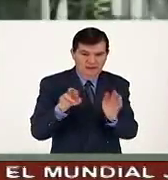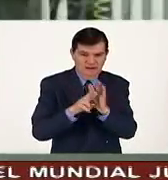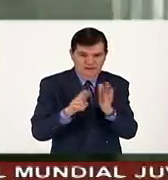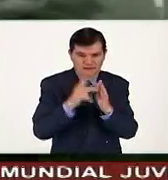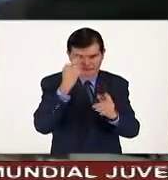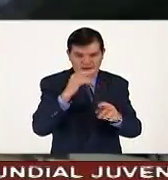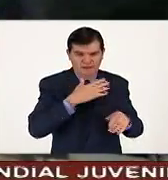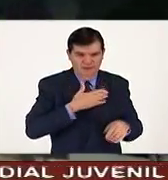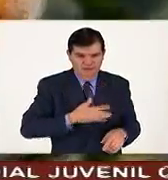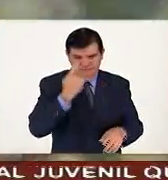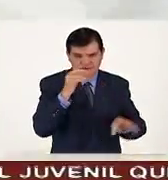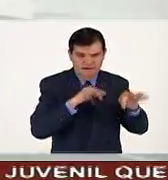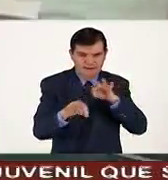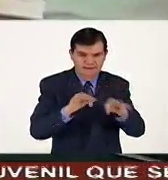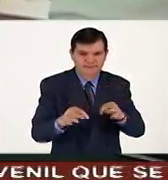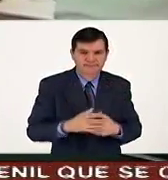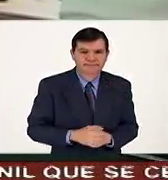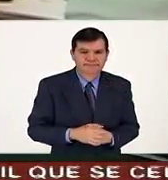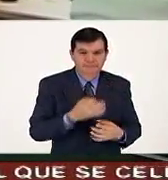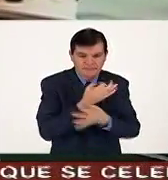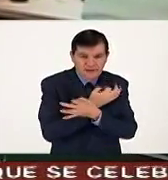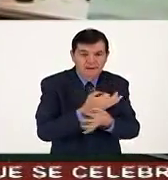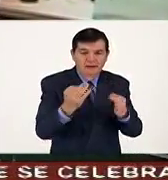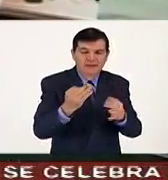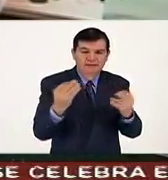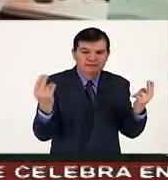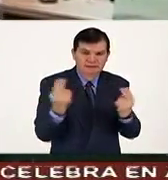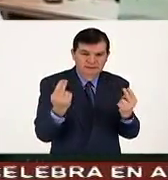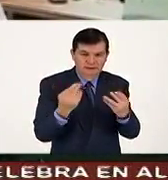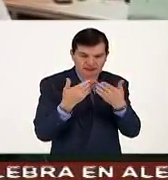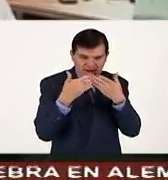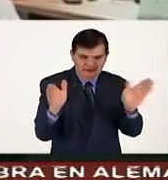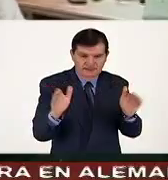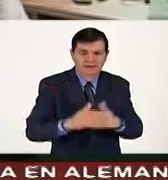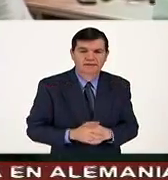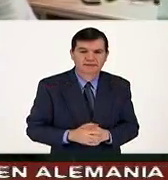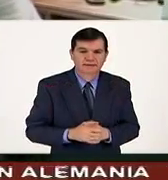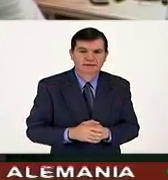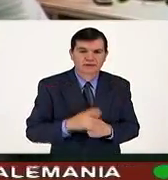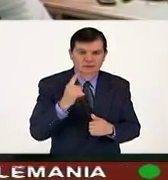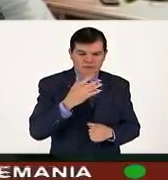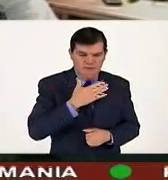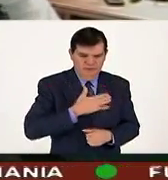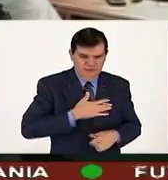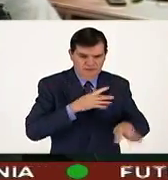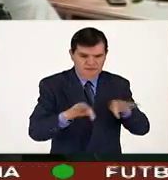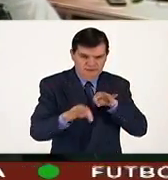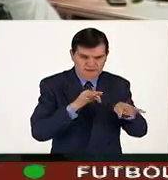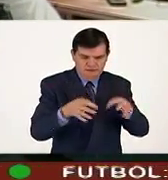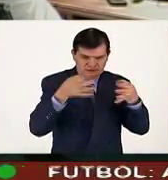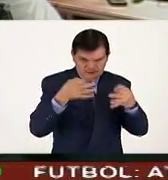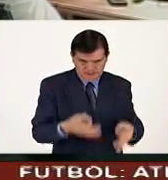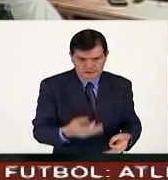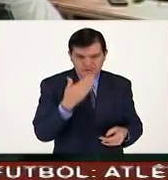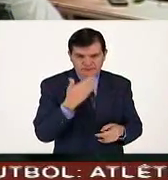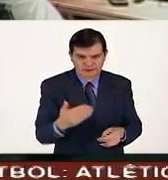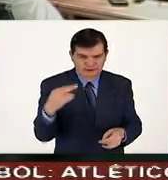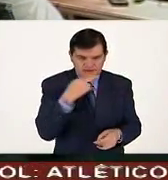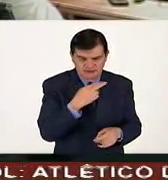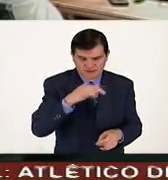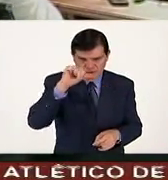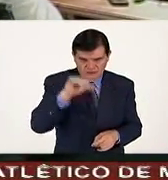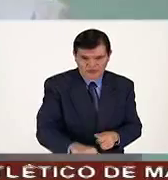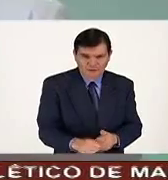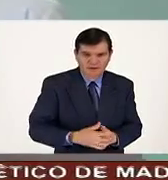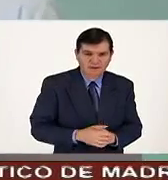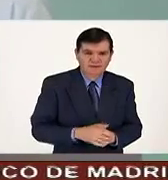en materia de justicia laboral. Hay que decirlo abiertamente. Una justicia laboral efectiva, pronta y